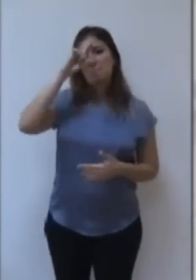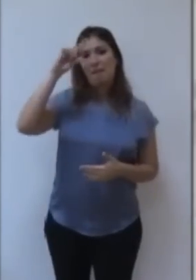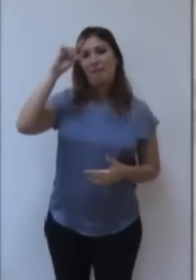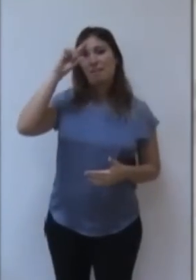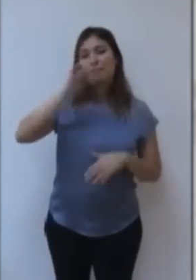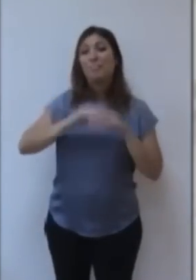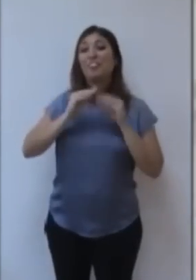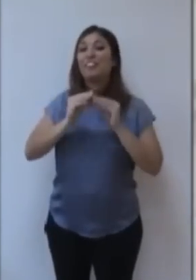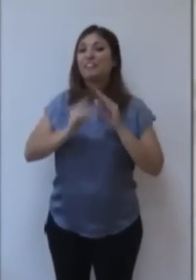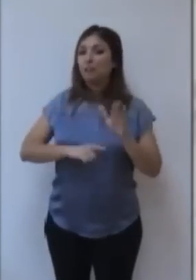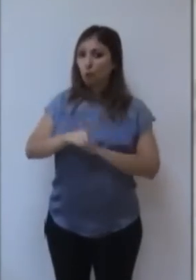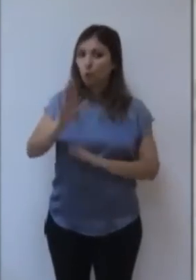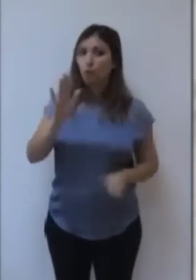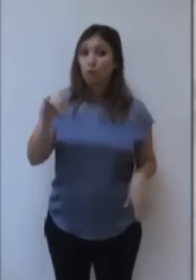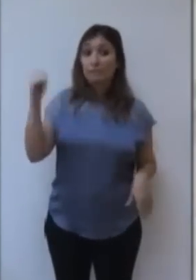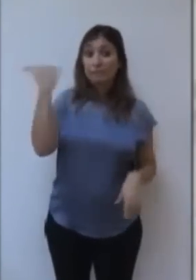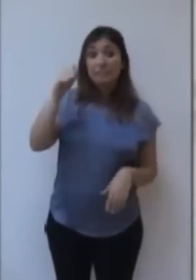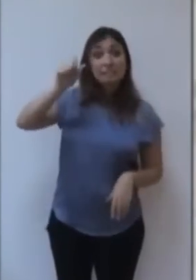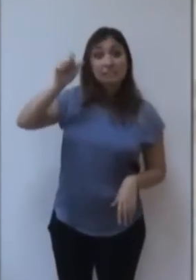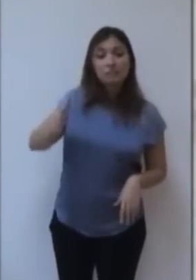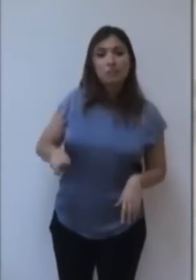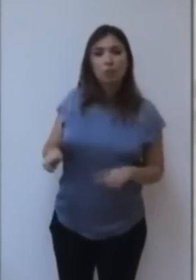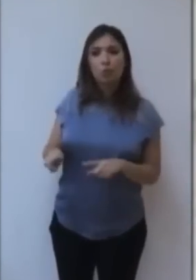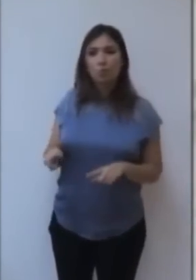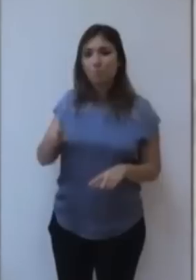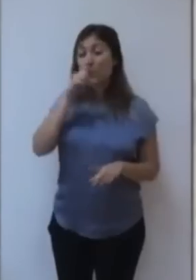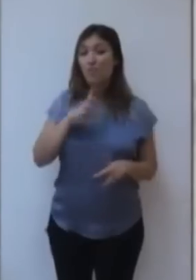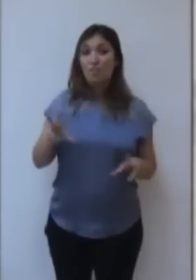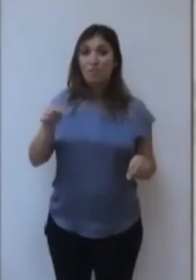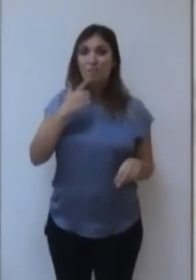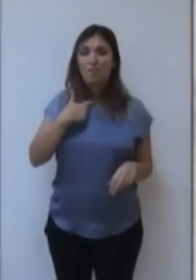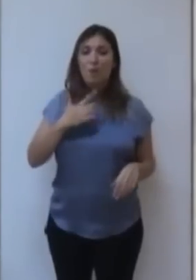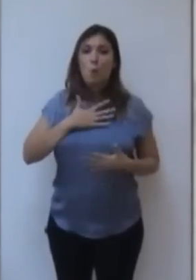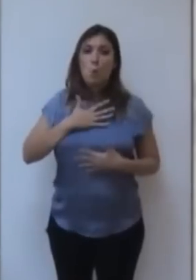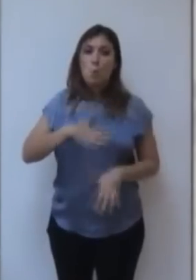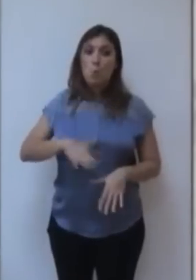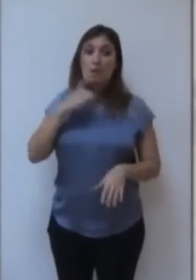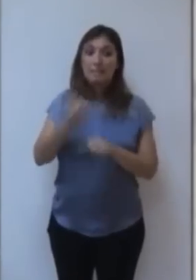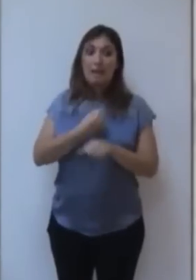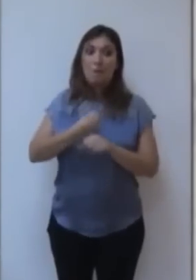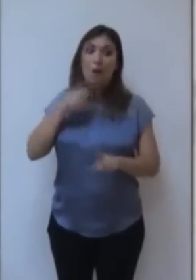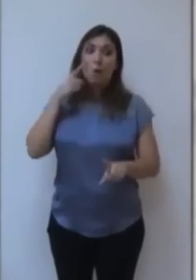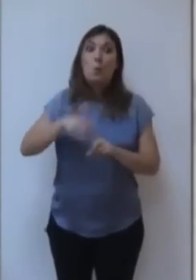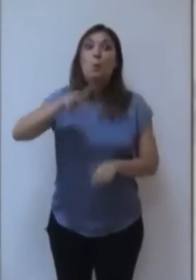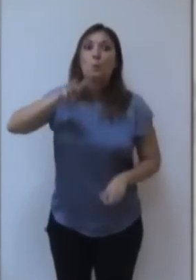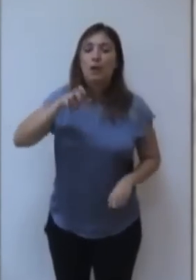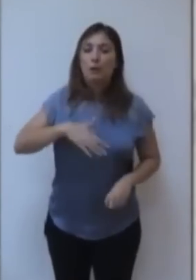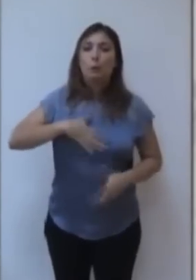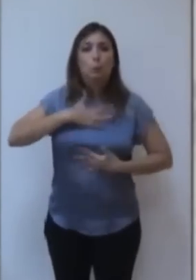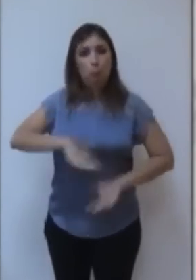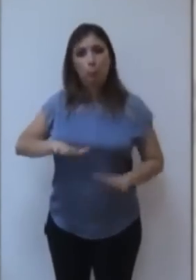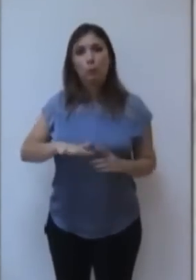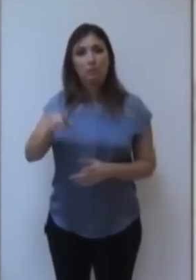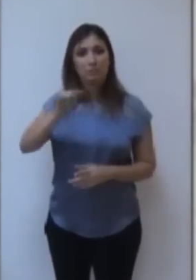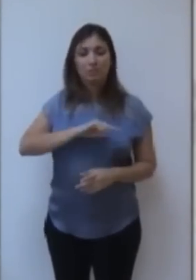al desarrollo, ¿no? O sea, y el chico estaba, cuando terminó me decía, bueno, menos mal que esto sirve para algo, ¿no? O sea, se